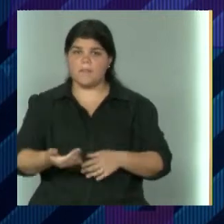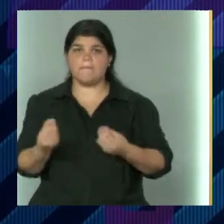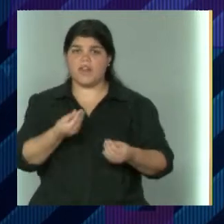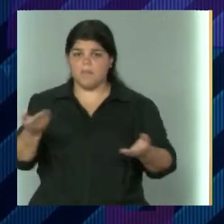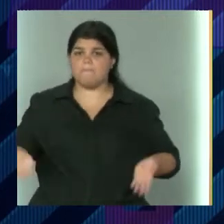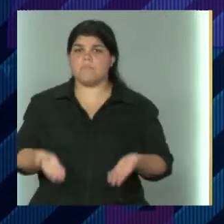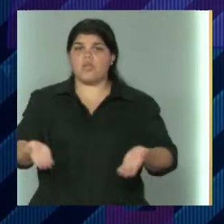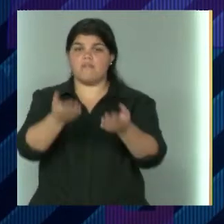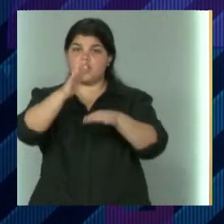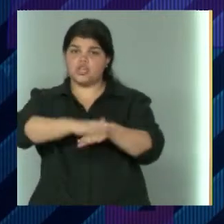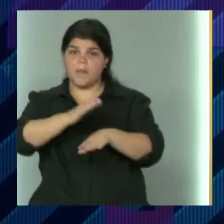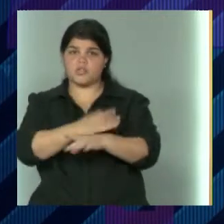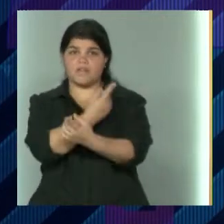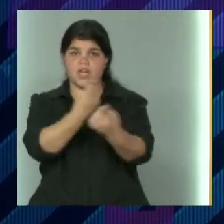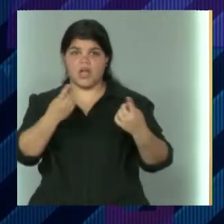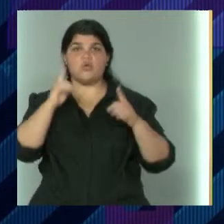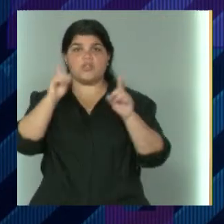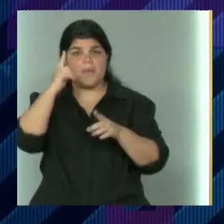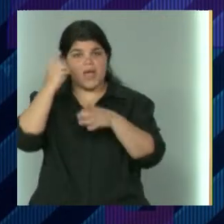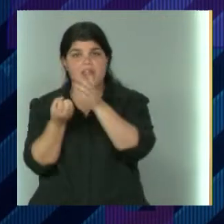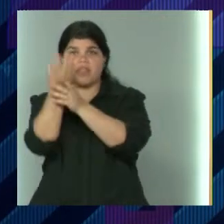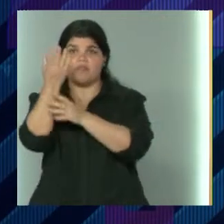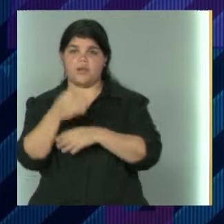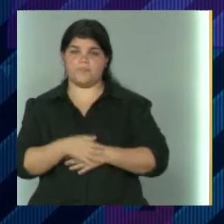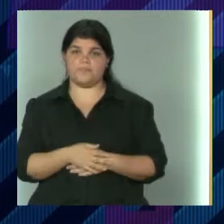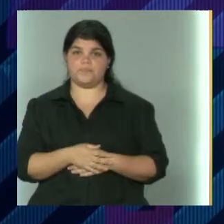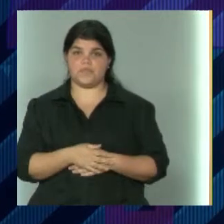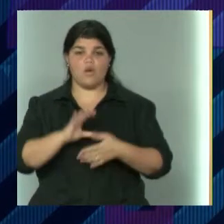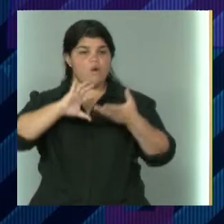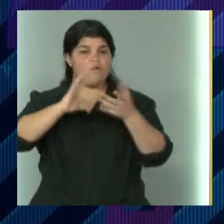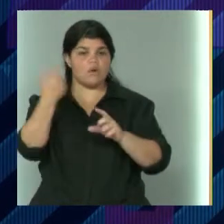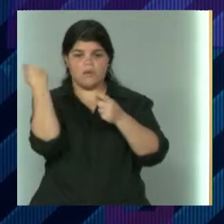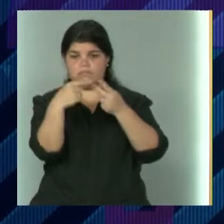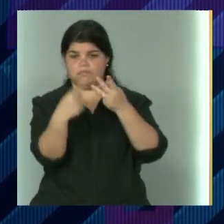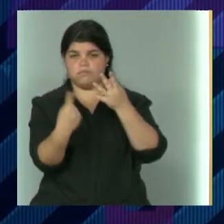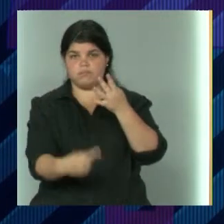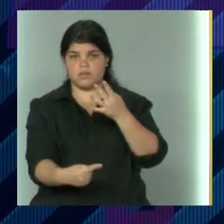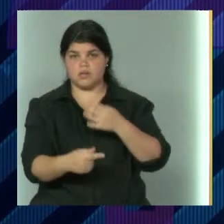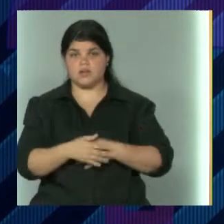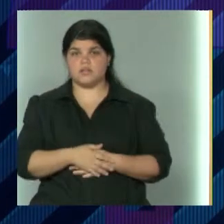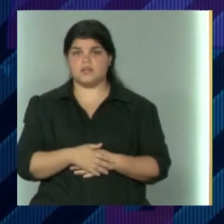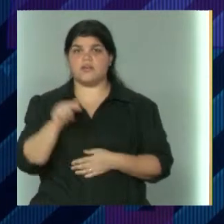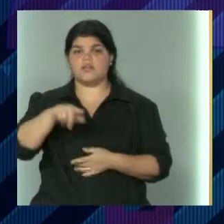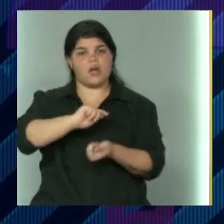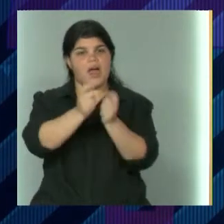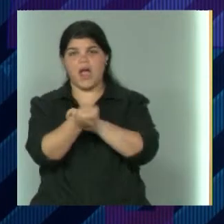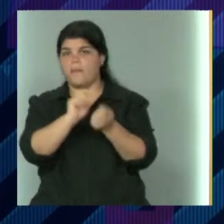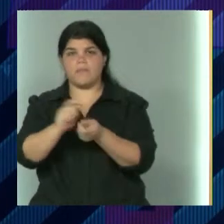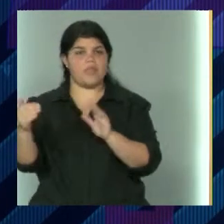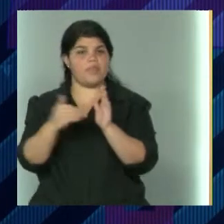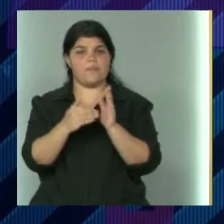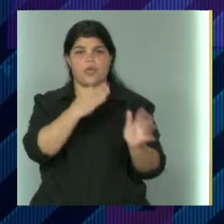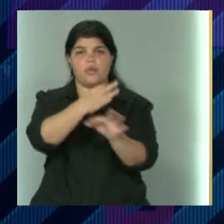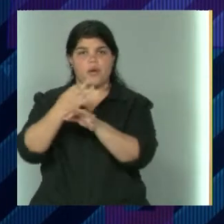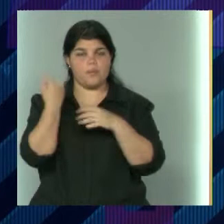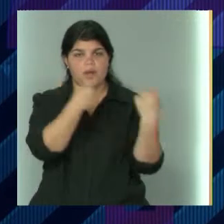la responsabilidad y la creatividad. Hay muchos métodos y tipos de coaching, los cuales varían según la escuela filosófica, y